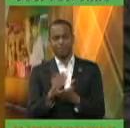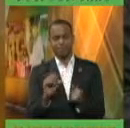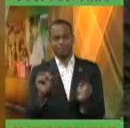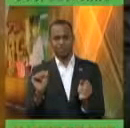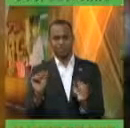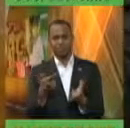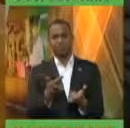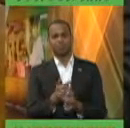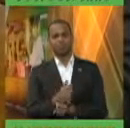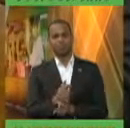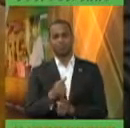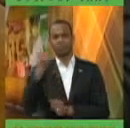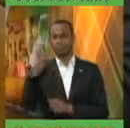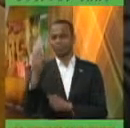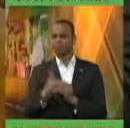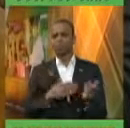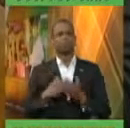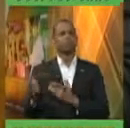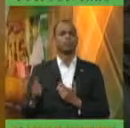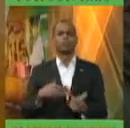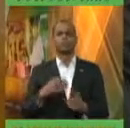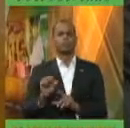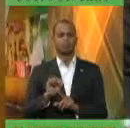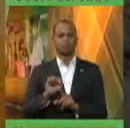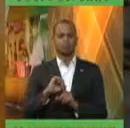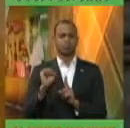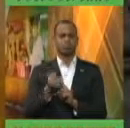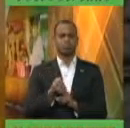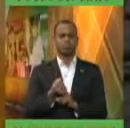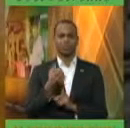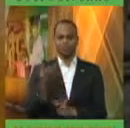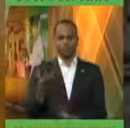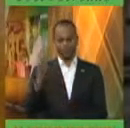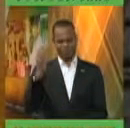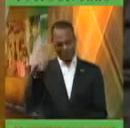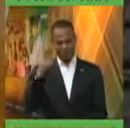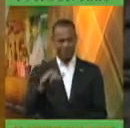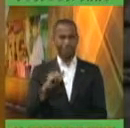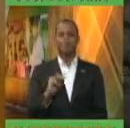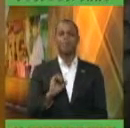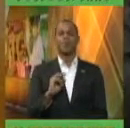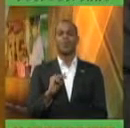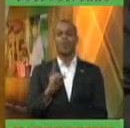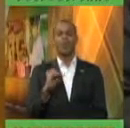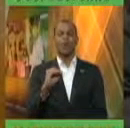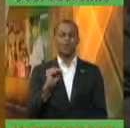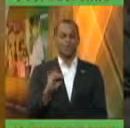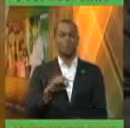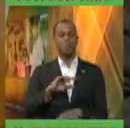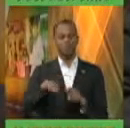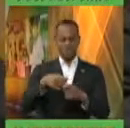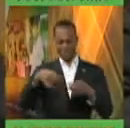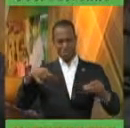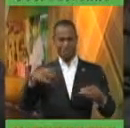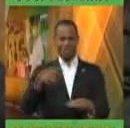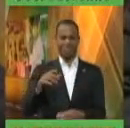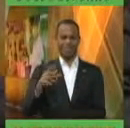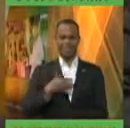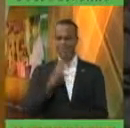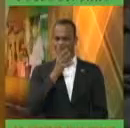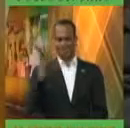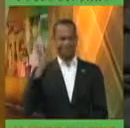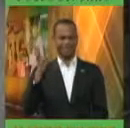no importa la condición usted que sabe de mondongo desenrede esa tripa decía mi abuela ya en sano serio